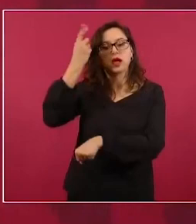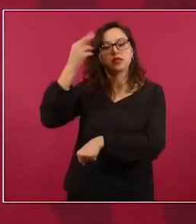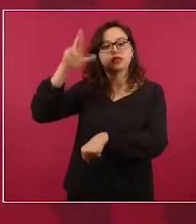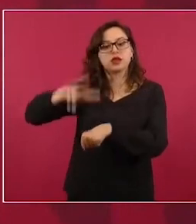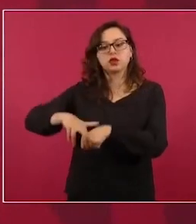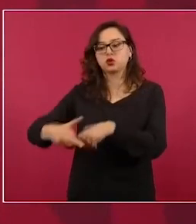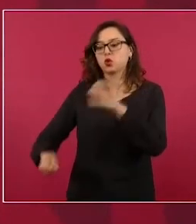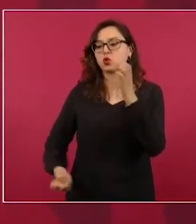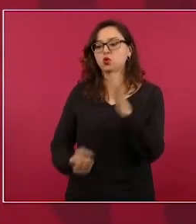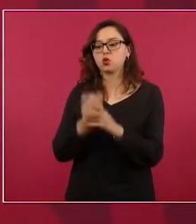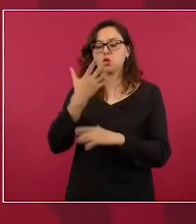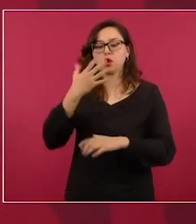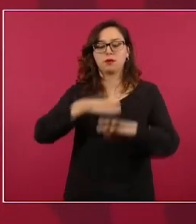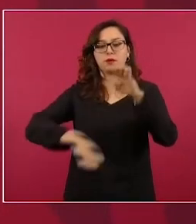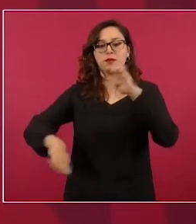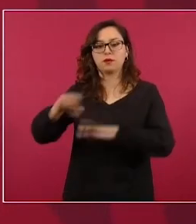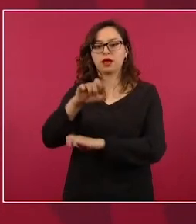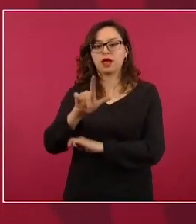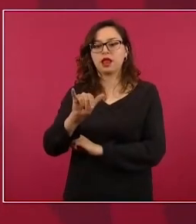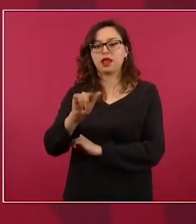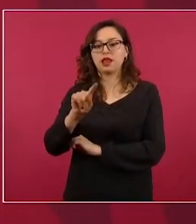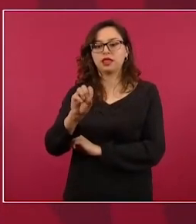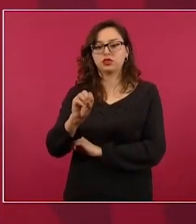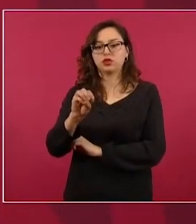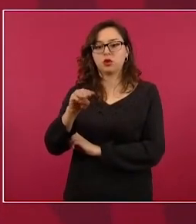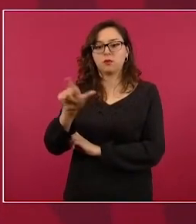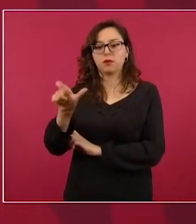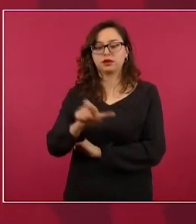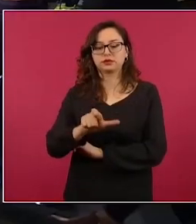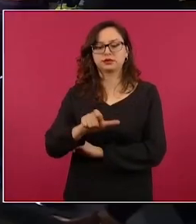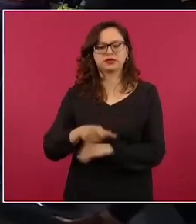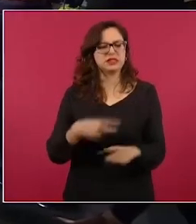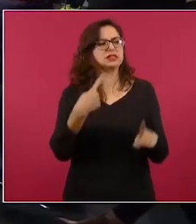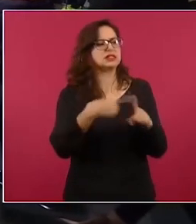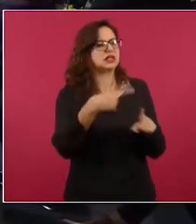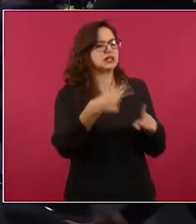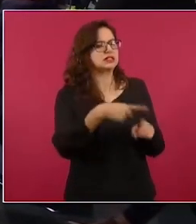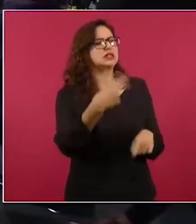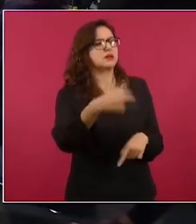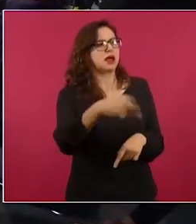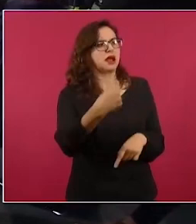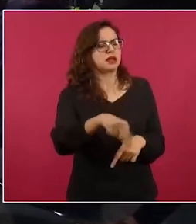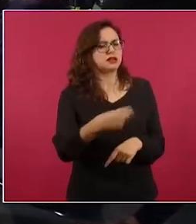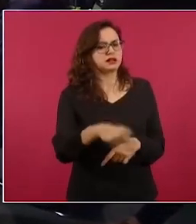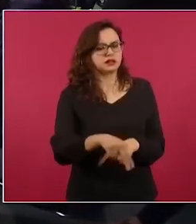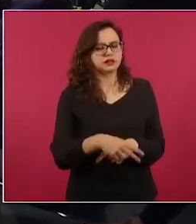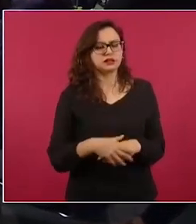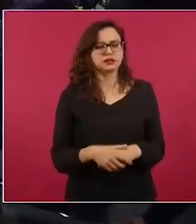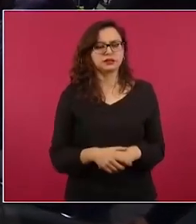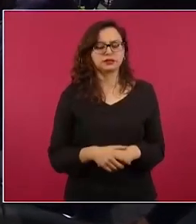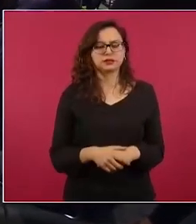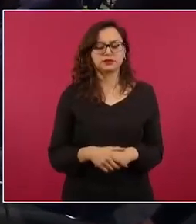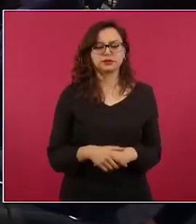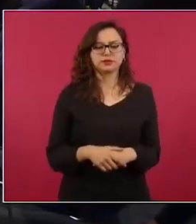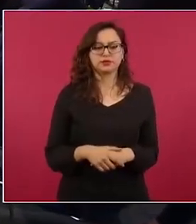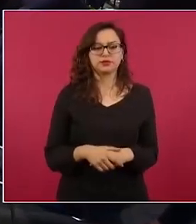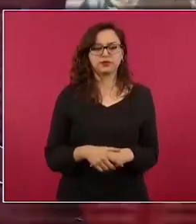la empresa Litiomex. ¿Quién es? O sea, porque